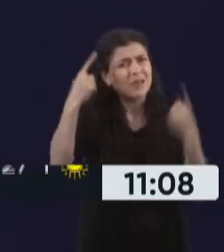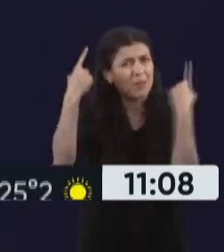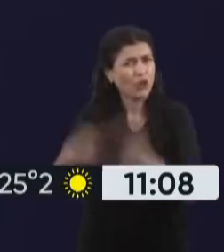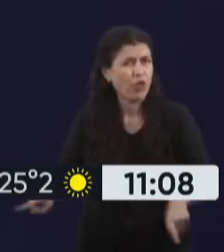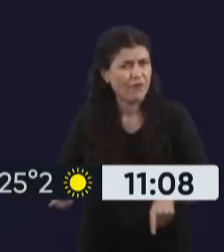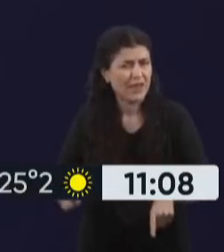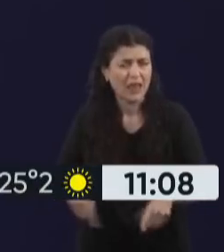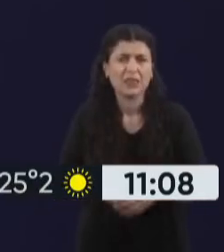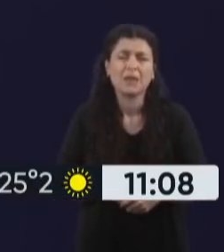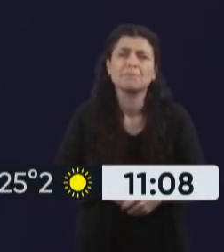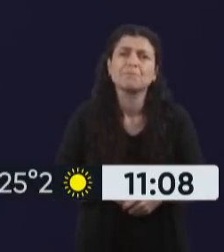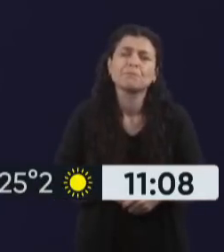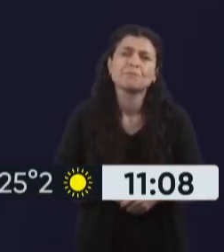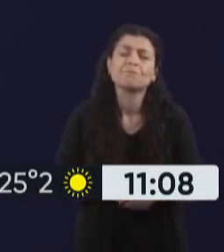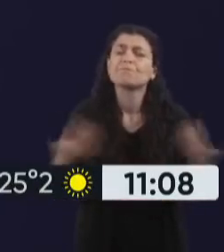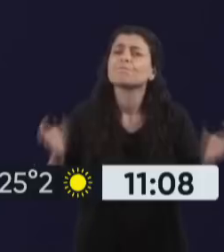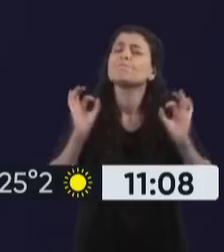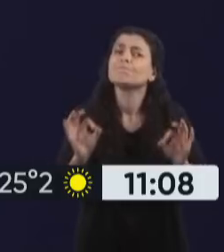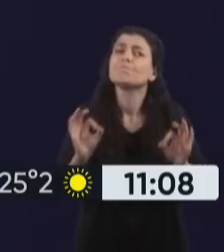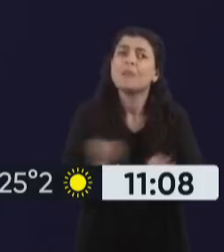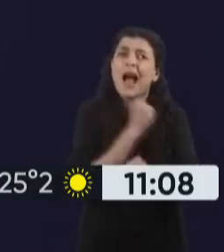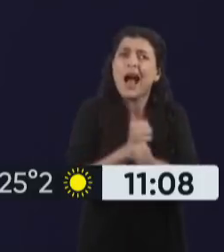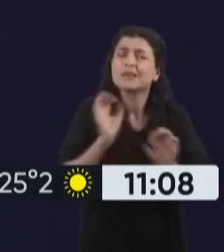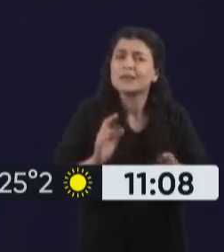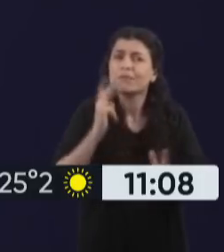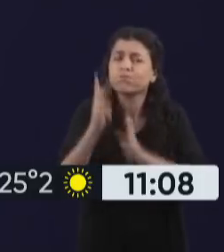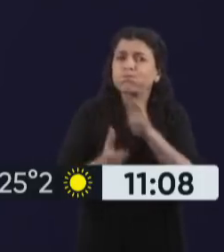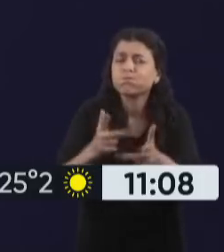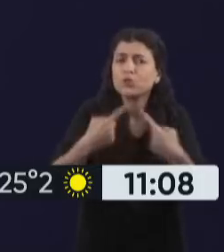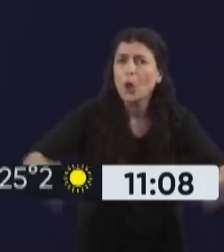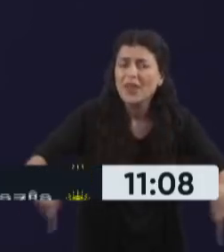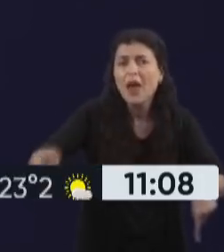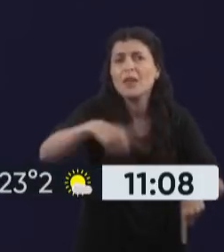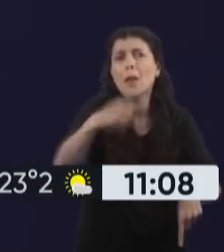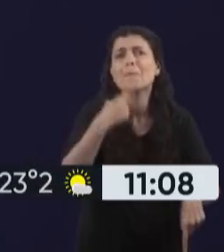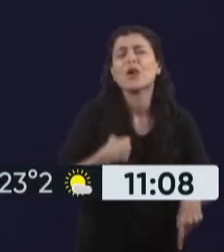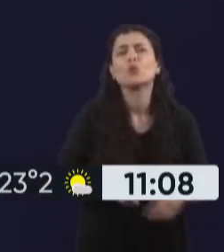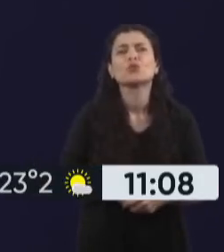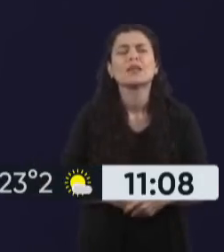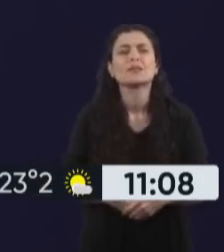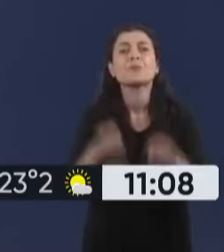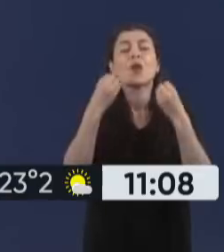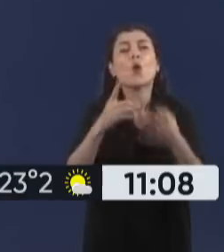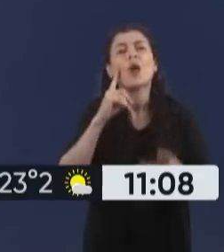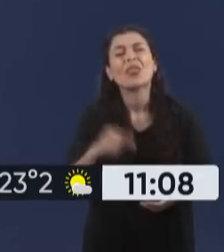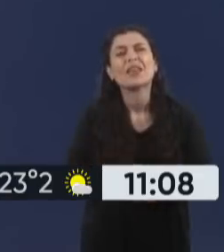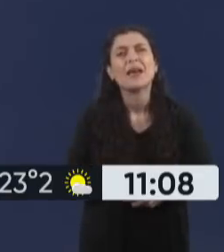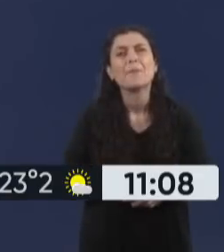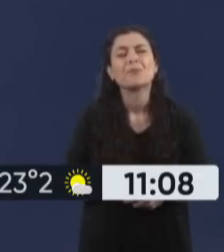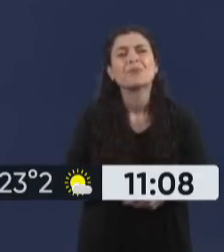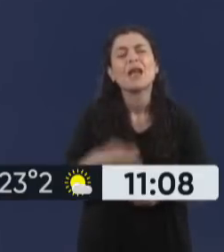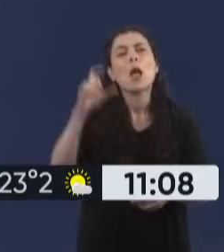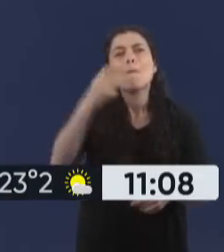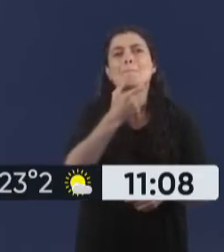de gobierno. Bien, hasta aquí todo, los escucho. Buen día, Gustavo Abuará, Sitio